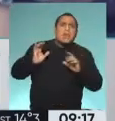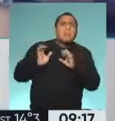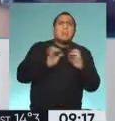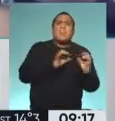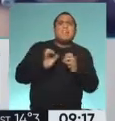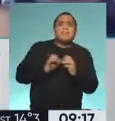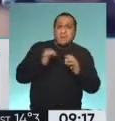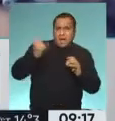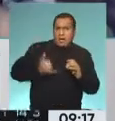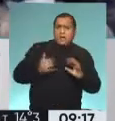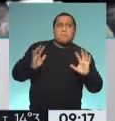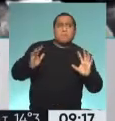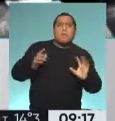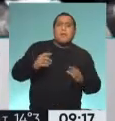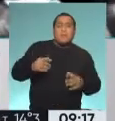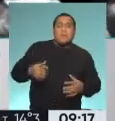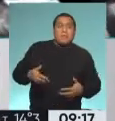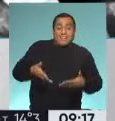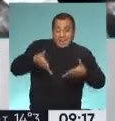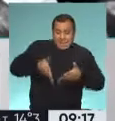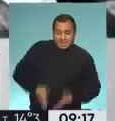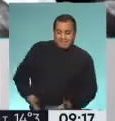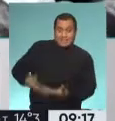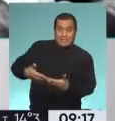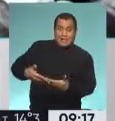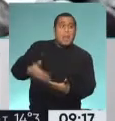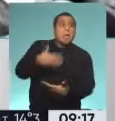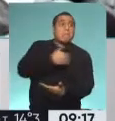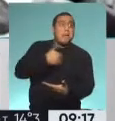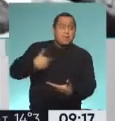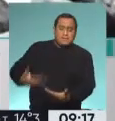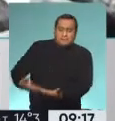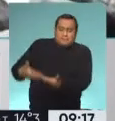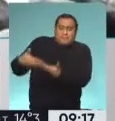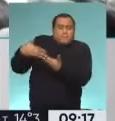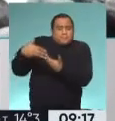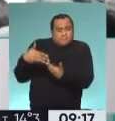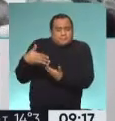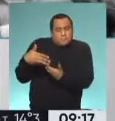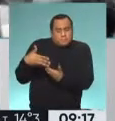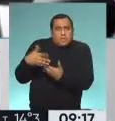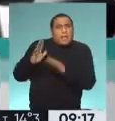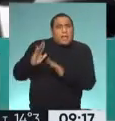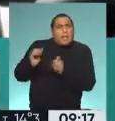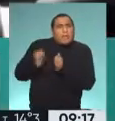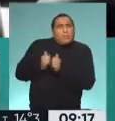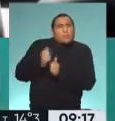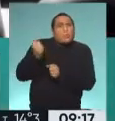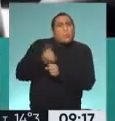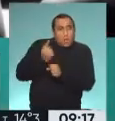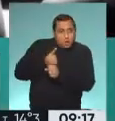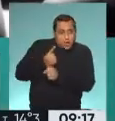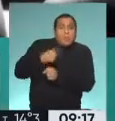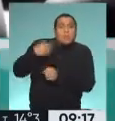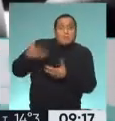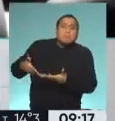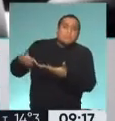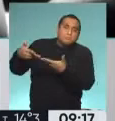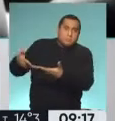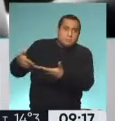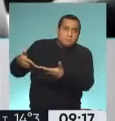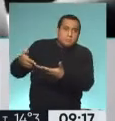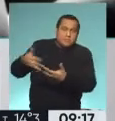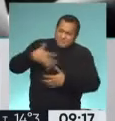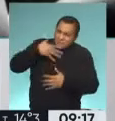corresponde que esté en el pecho de su madre un tiempo prolongado o que se habla de una hora. Esto científicamente, ¿se ha podido